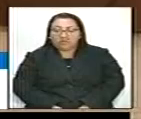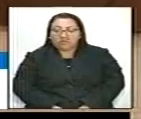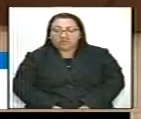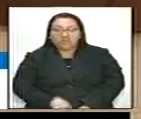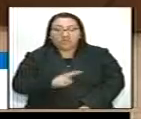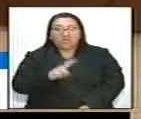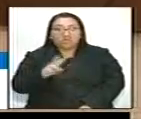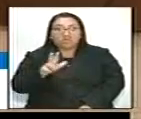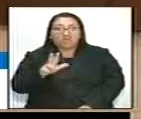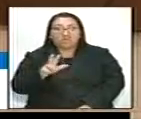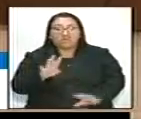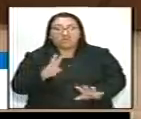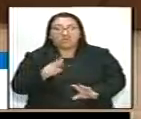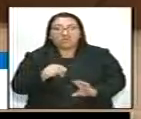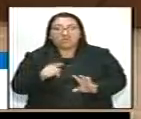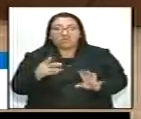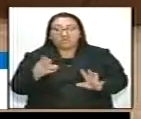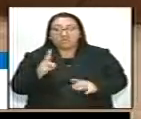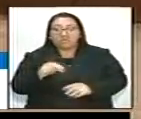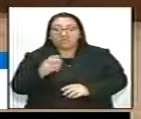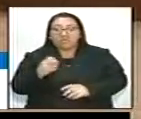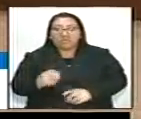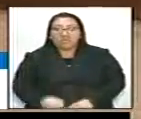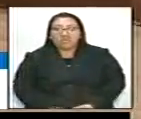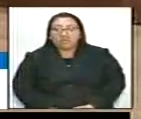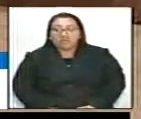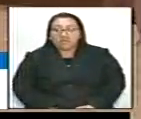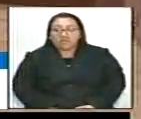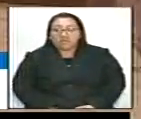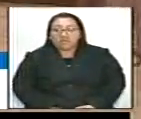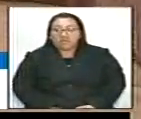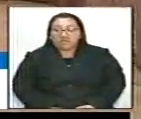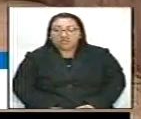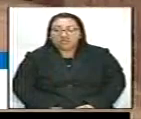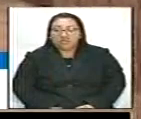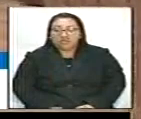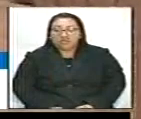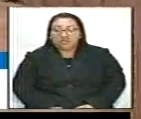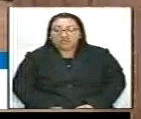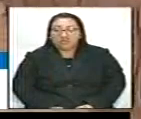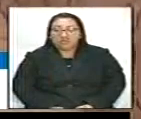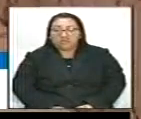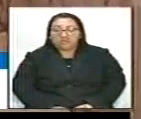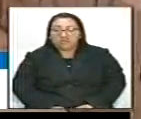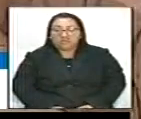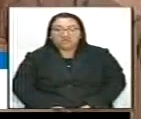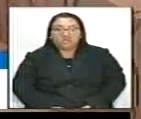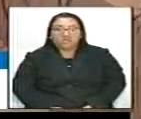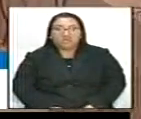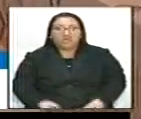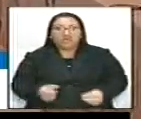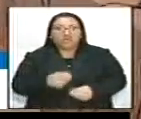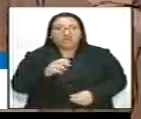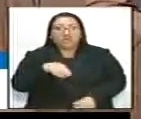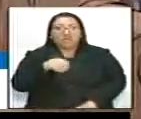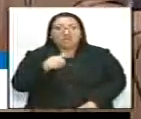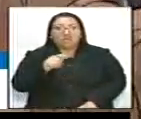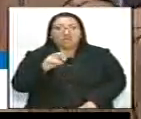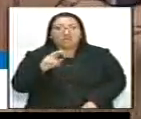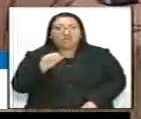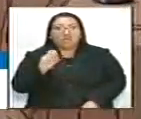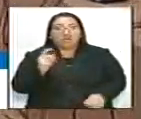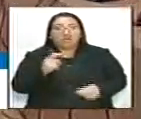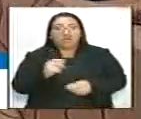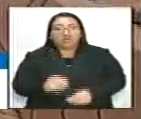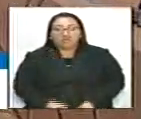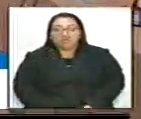229 del 2019-2020, ADP, del 16 de agosto. Dirigido al señor congresista Guillermo Martorell Sobero, congresista